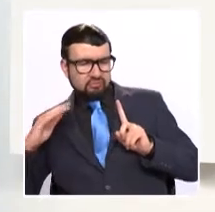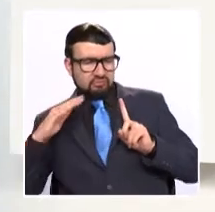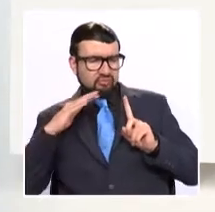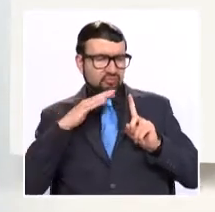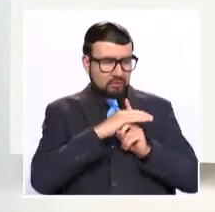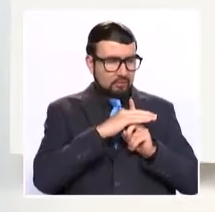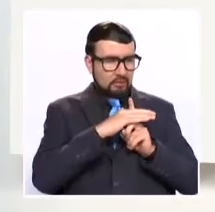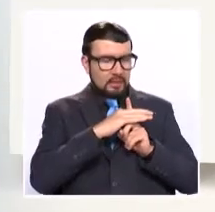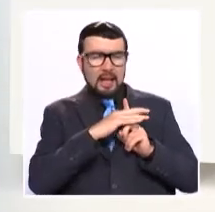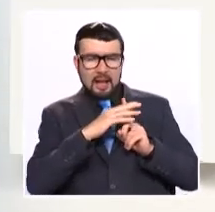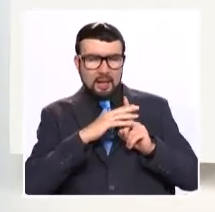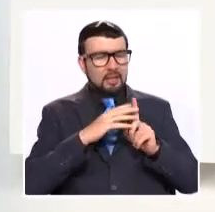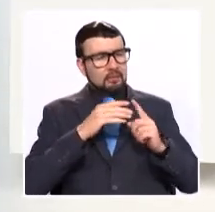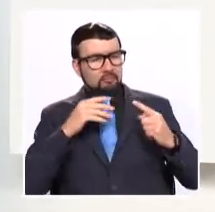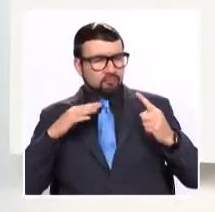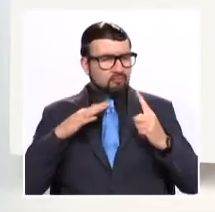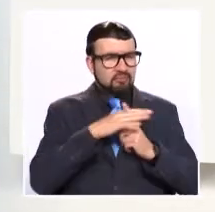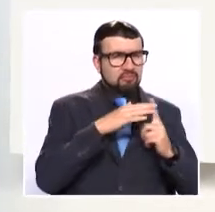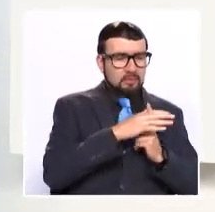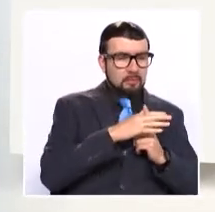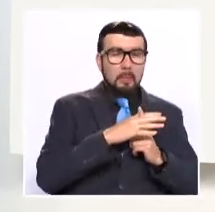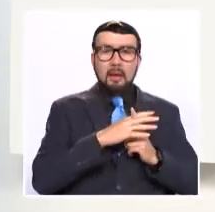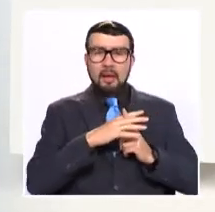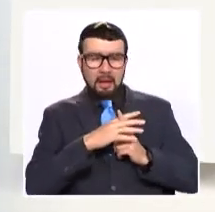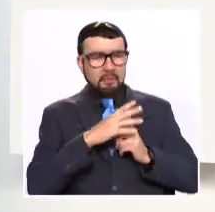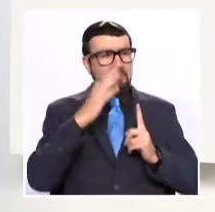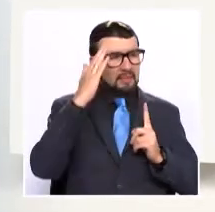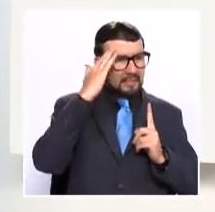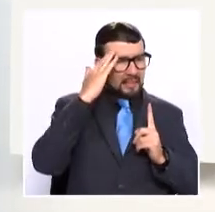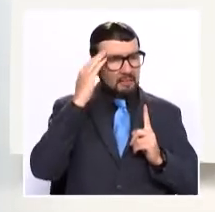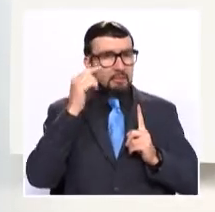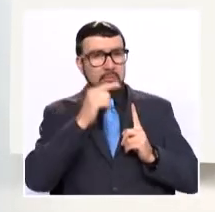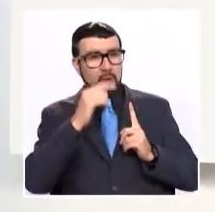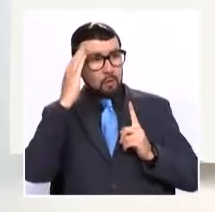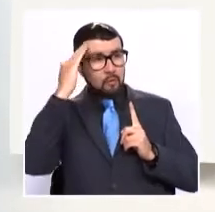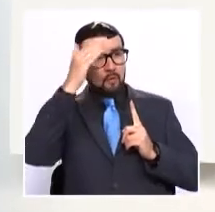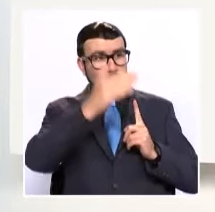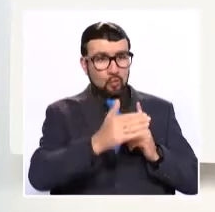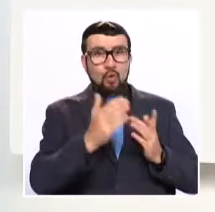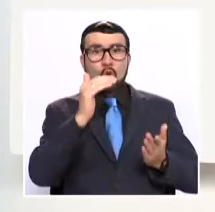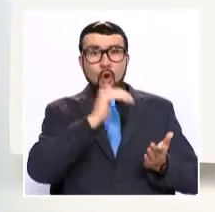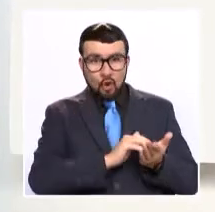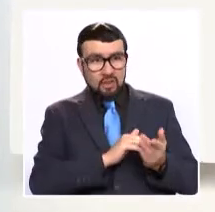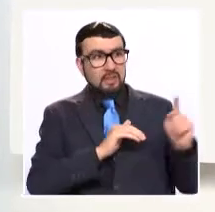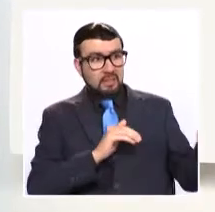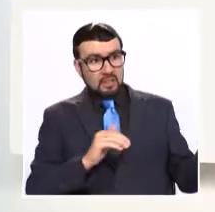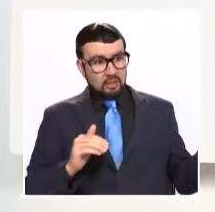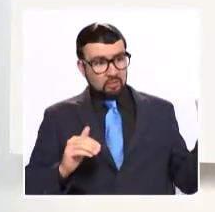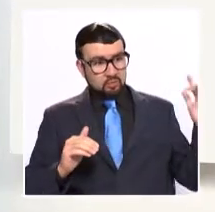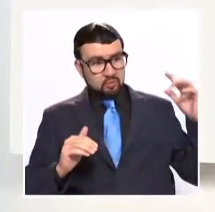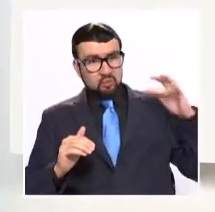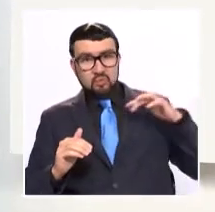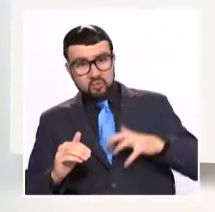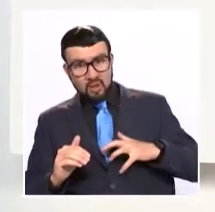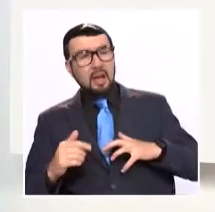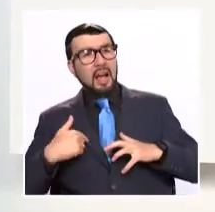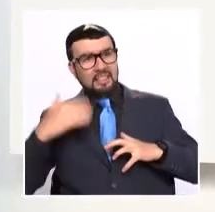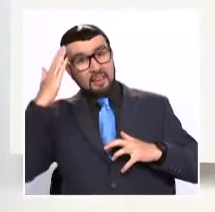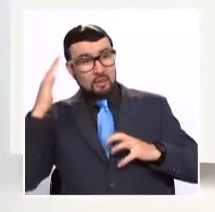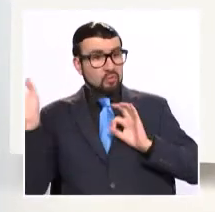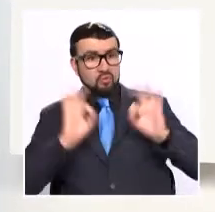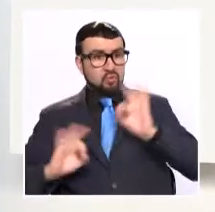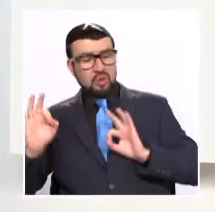unos anticuerpos. Esos anticuerpos es como la respuesta de defensa que tiene el cuerpo contra esos antígenos o